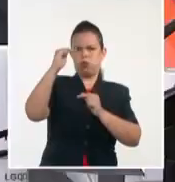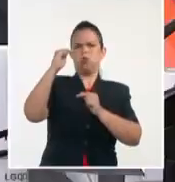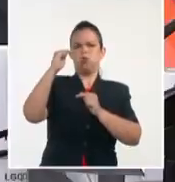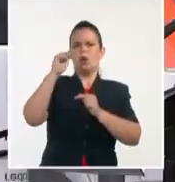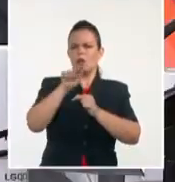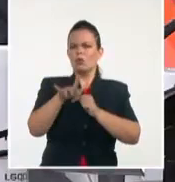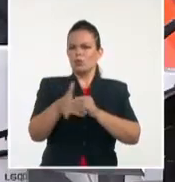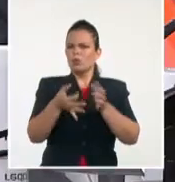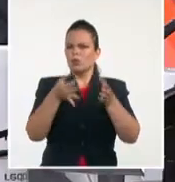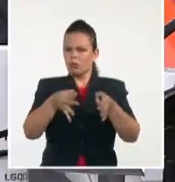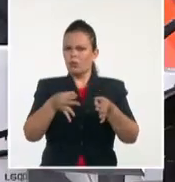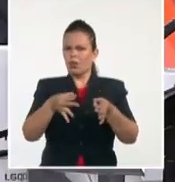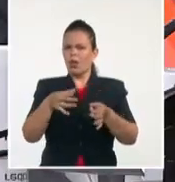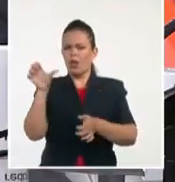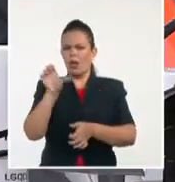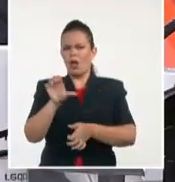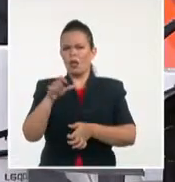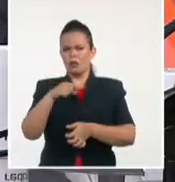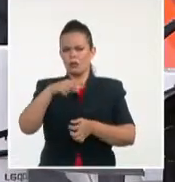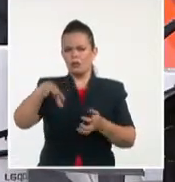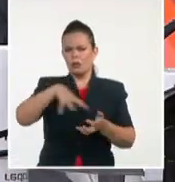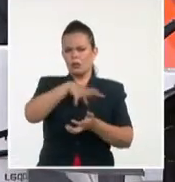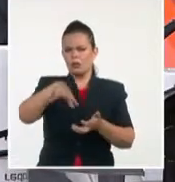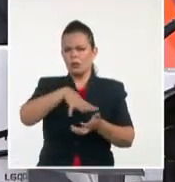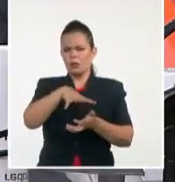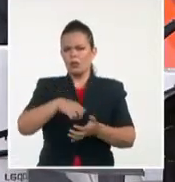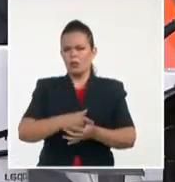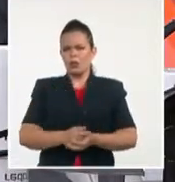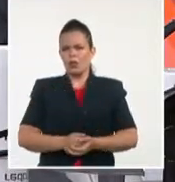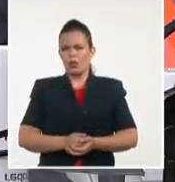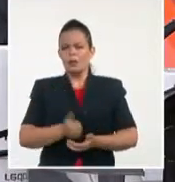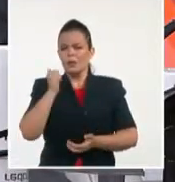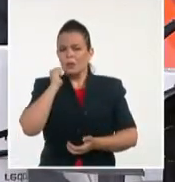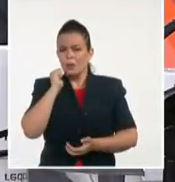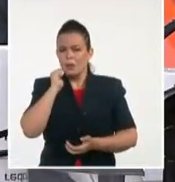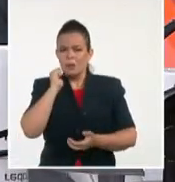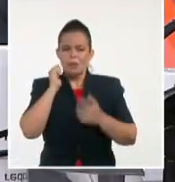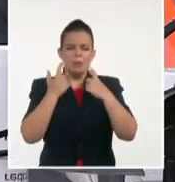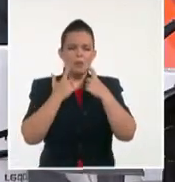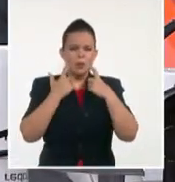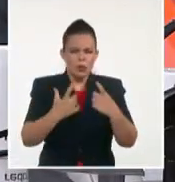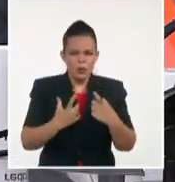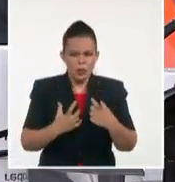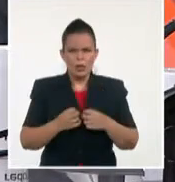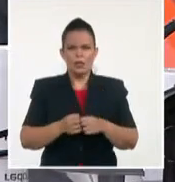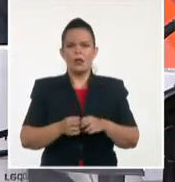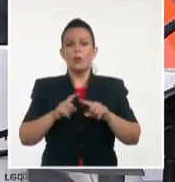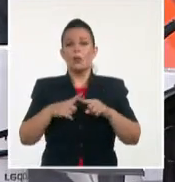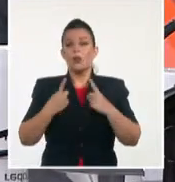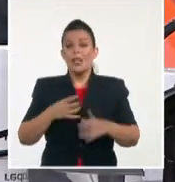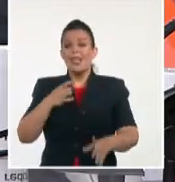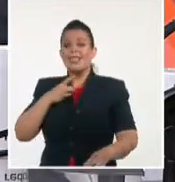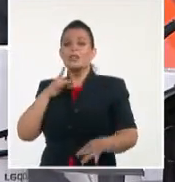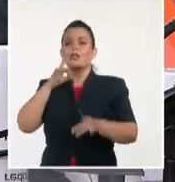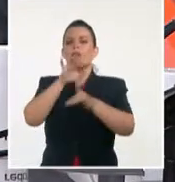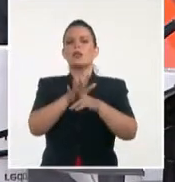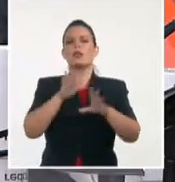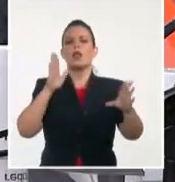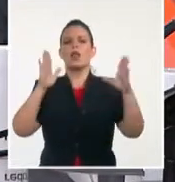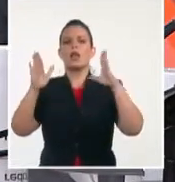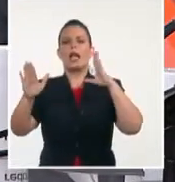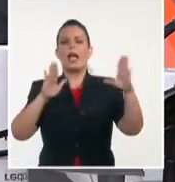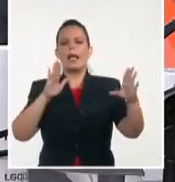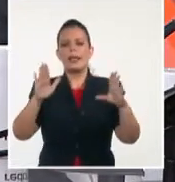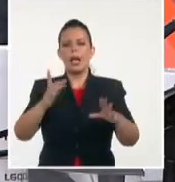Para esta temporada. Pero creo que lo más importante, sobre todo, es el hecho de que apenas estamos comenzando la temporada ciclónica. Si nos ayudara a